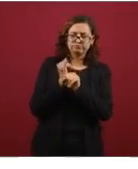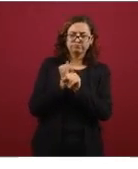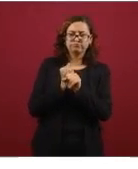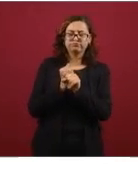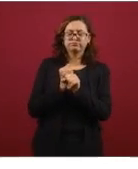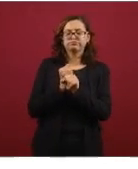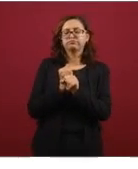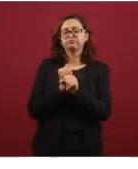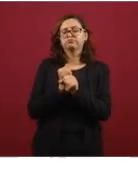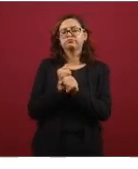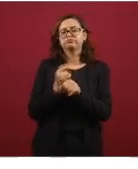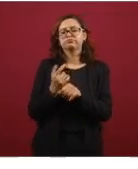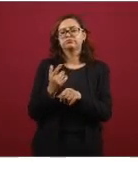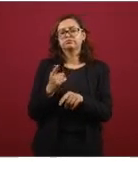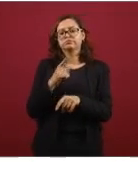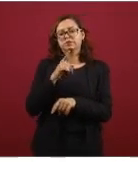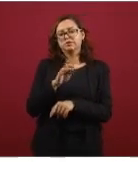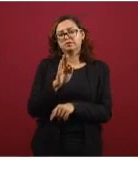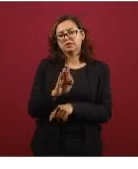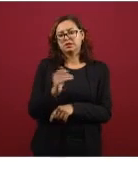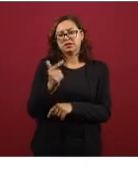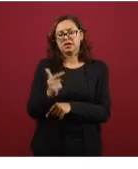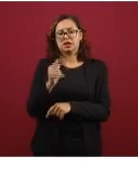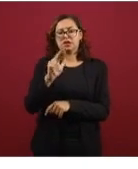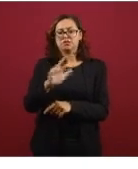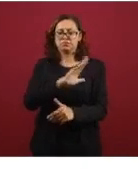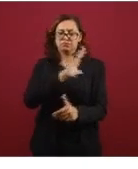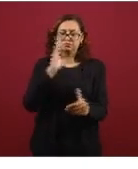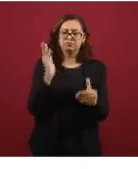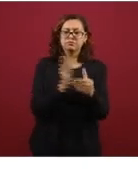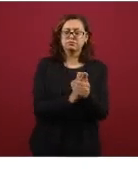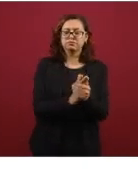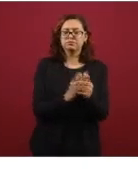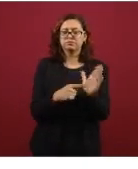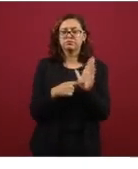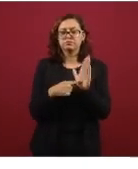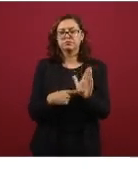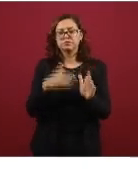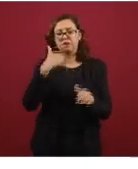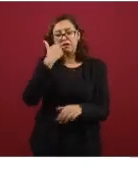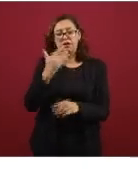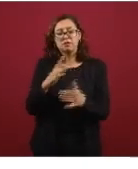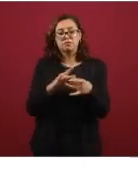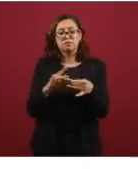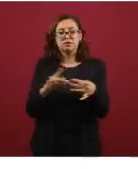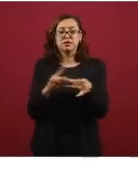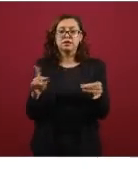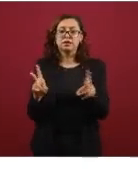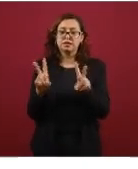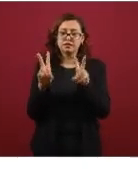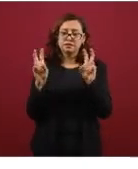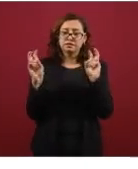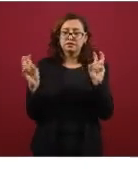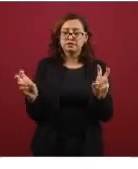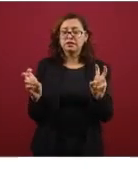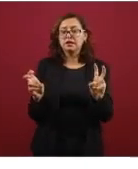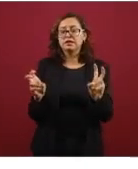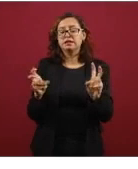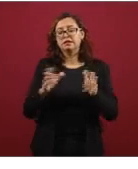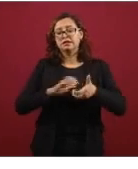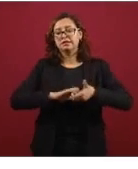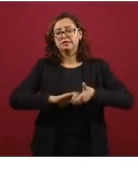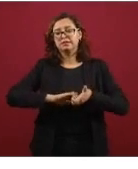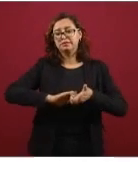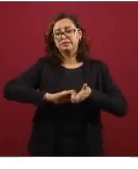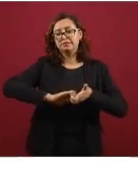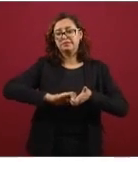las carpetas de investigación de la Fiscalía General de la República. Ahí nada más quisiera yo subrayar el tema de los tractocamiones,